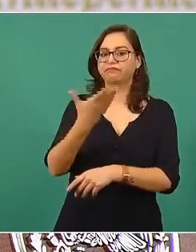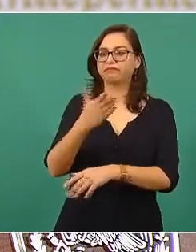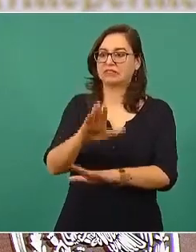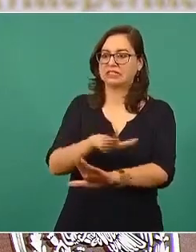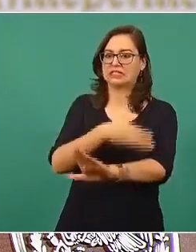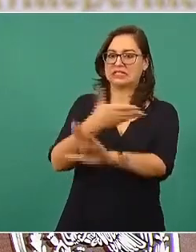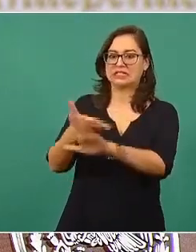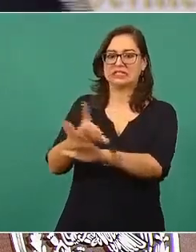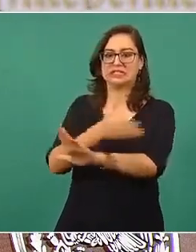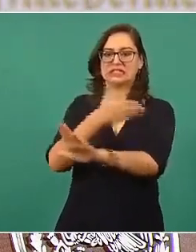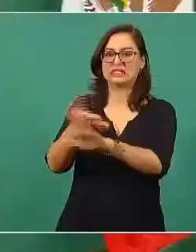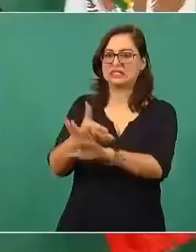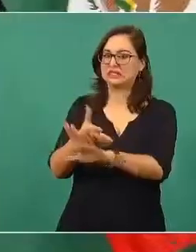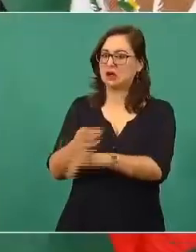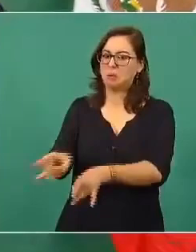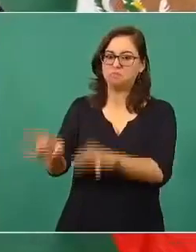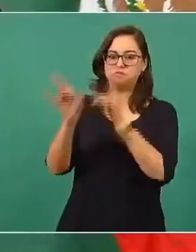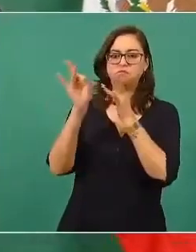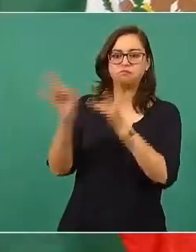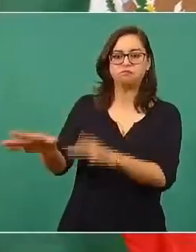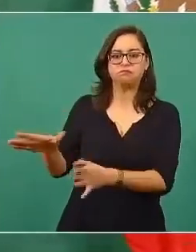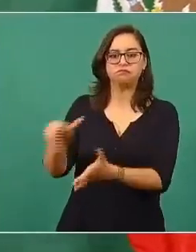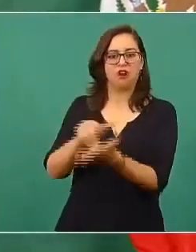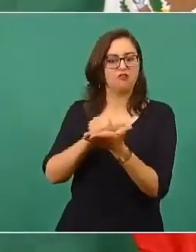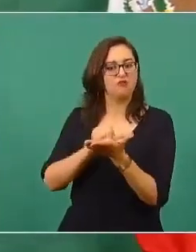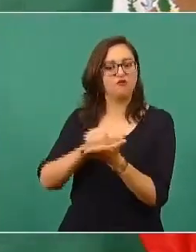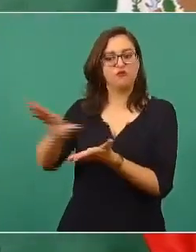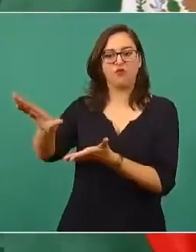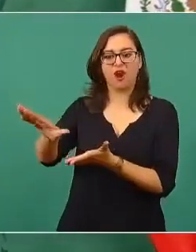echarle el pueblo encima.